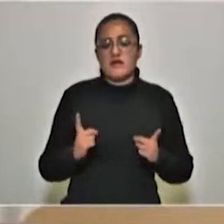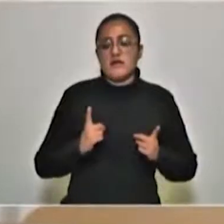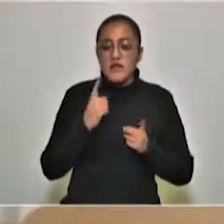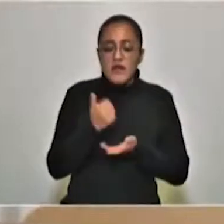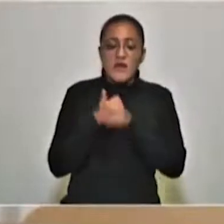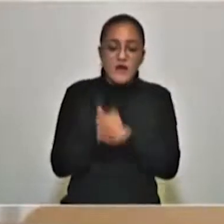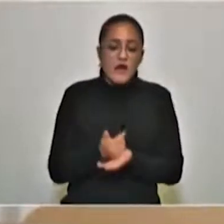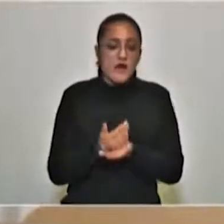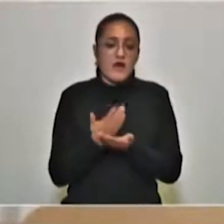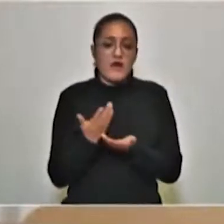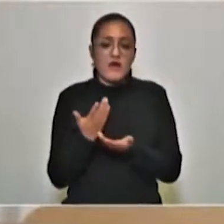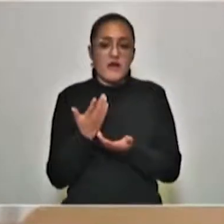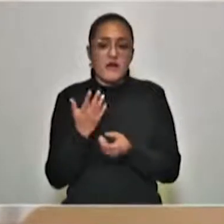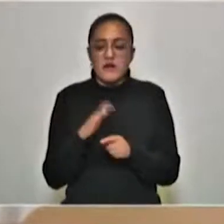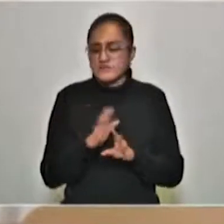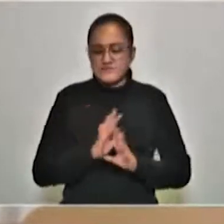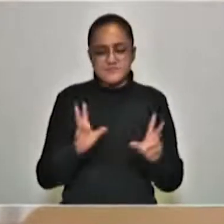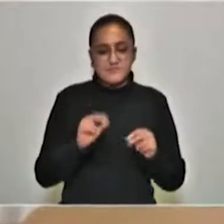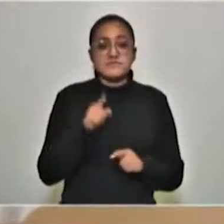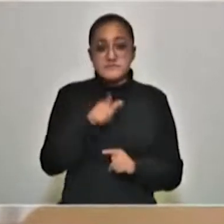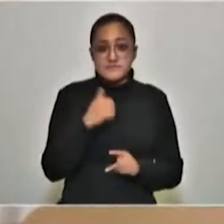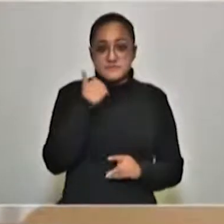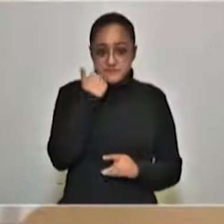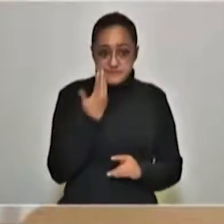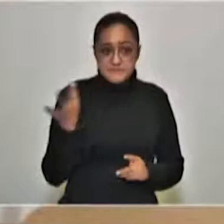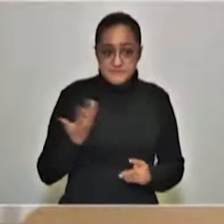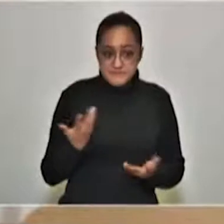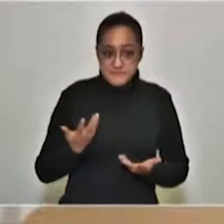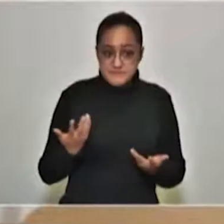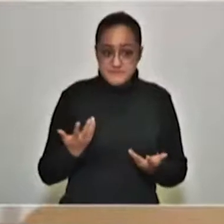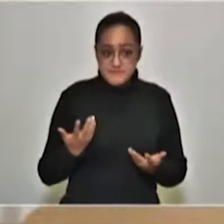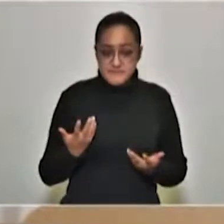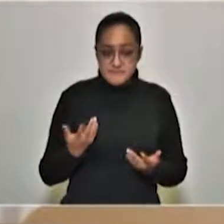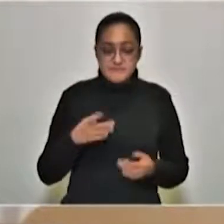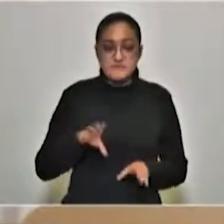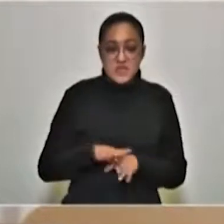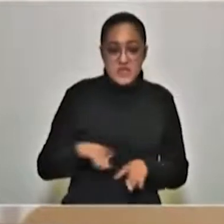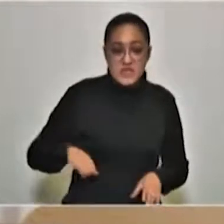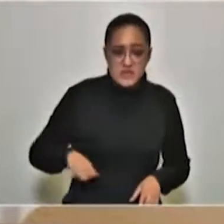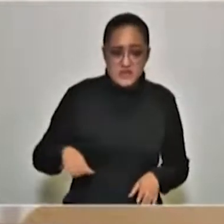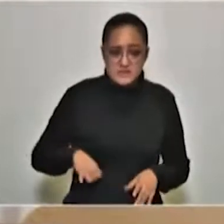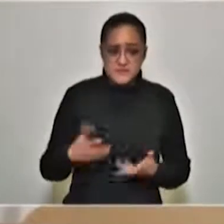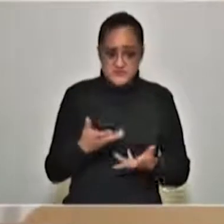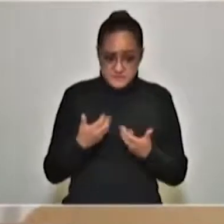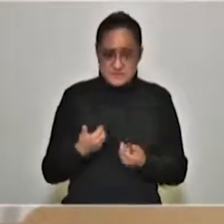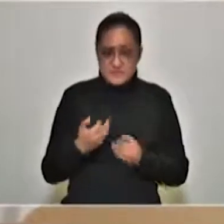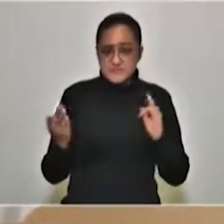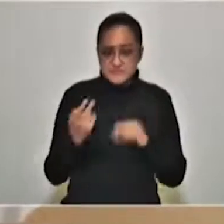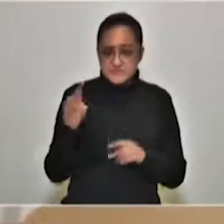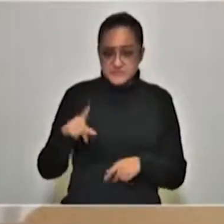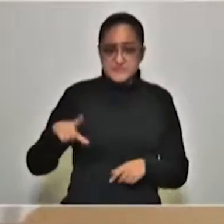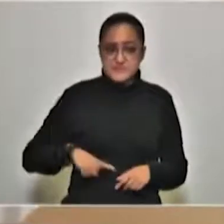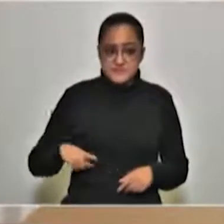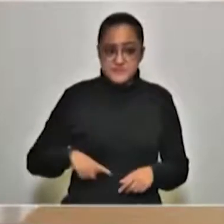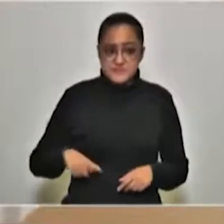porque si quisieron esa ala de interesados acercarse al gobierno